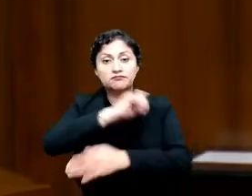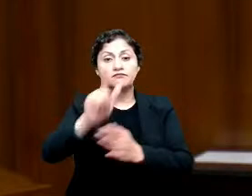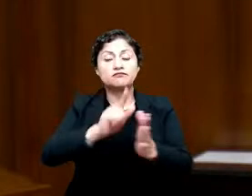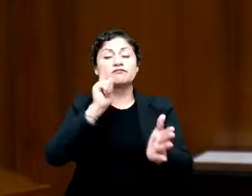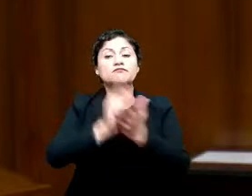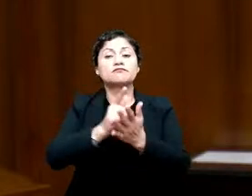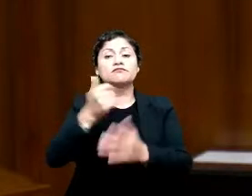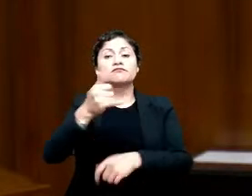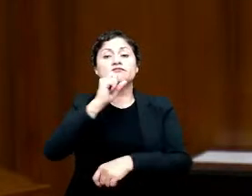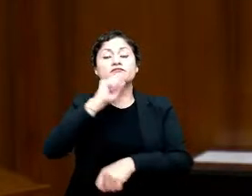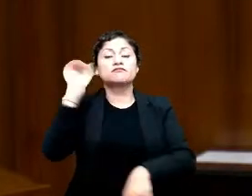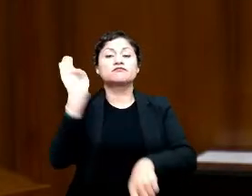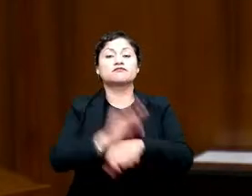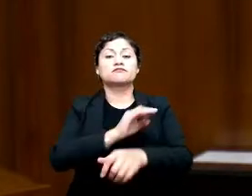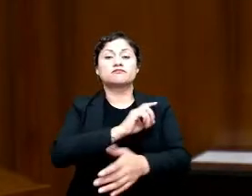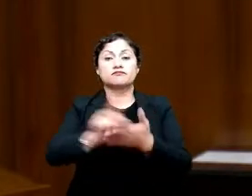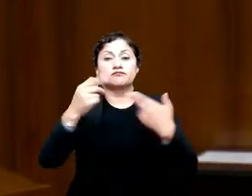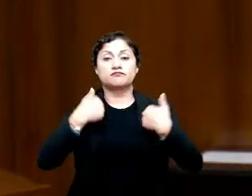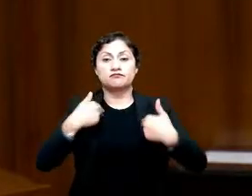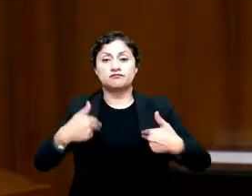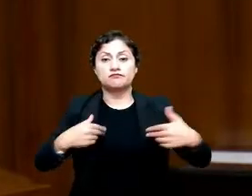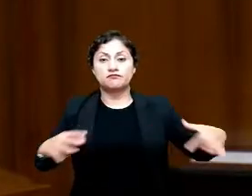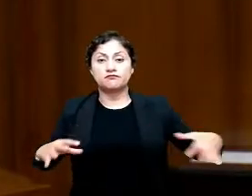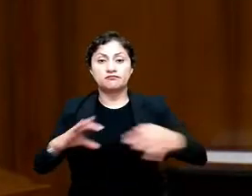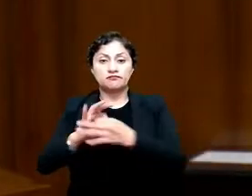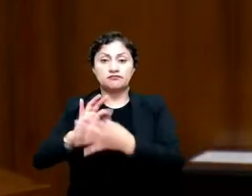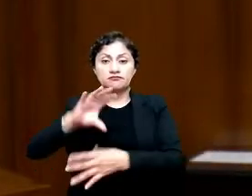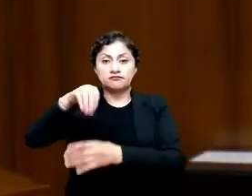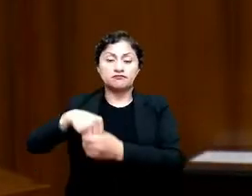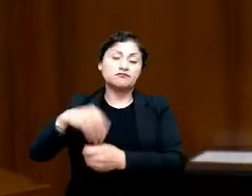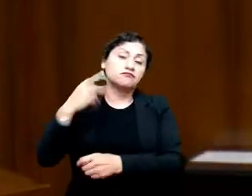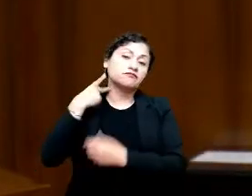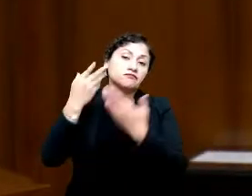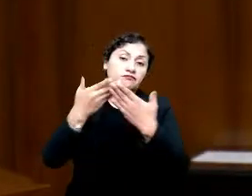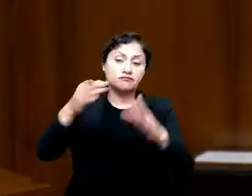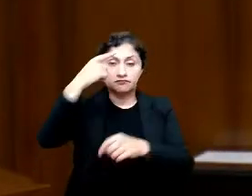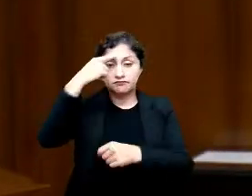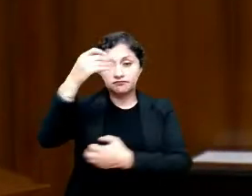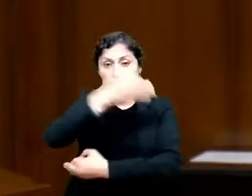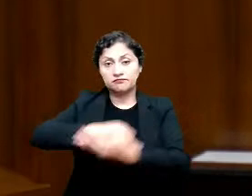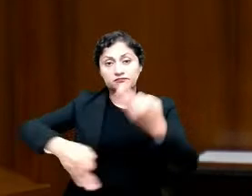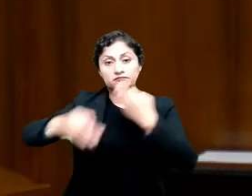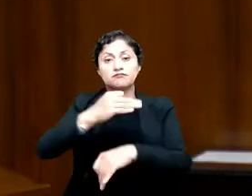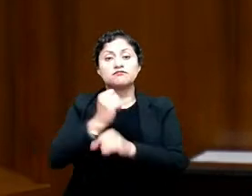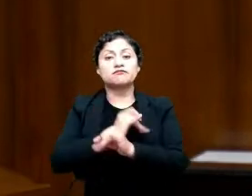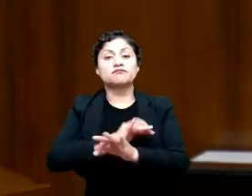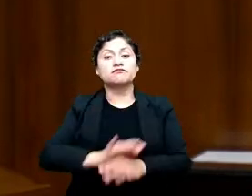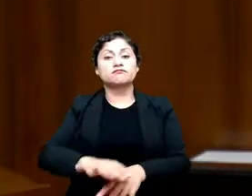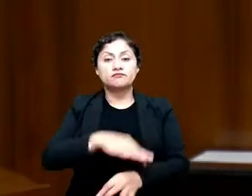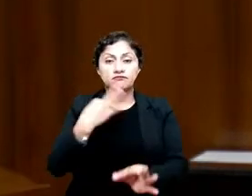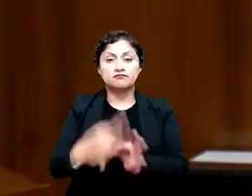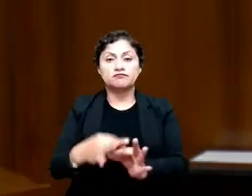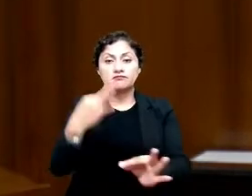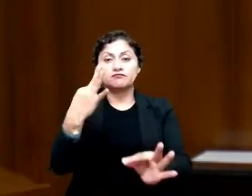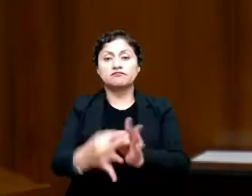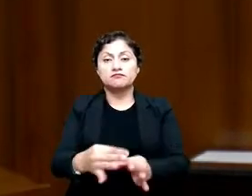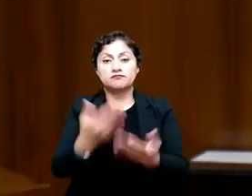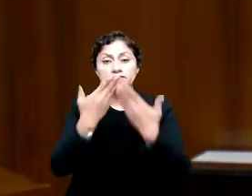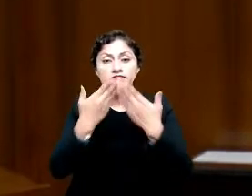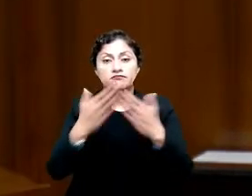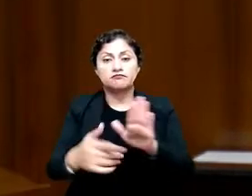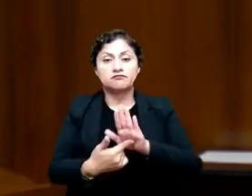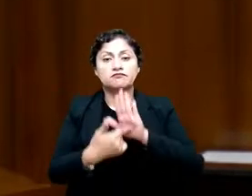humanos, es y debe ser una política abierta para todos, teniendo la información veraz y oportuna de carácter público. Las